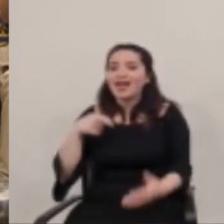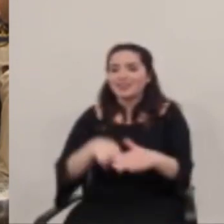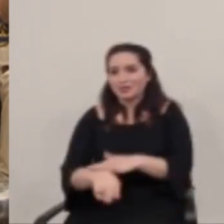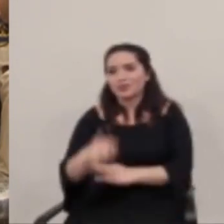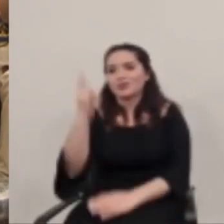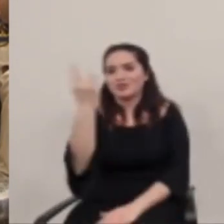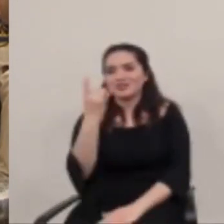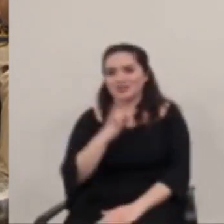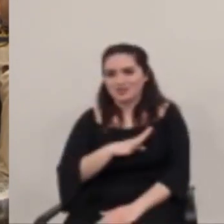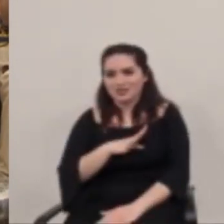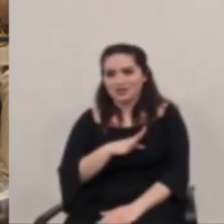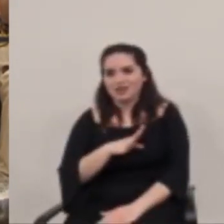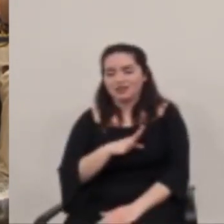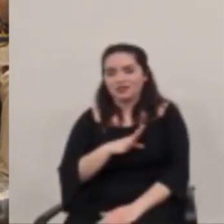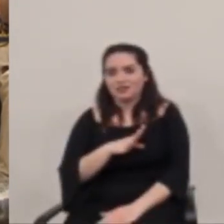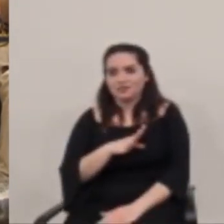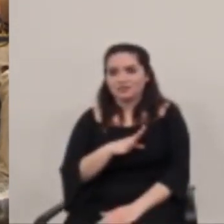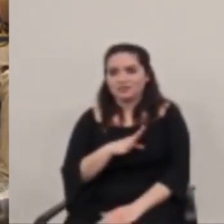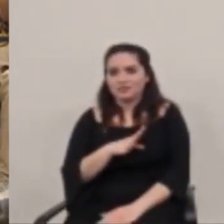Chile viven entre nosotras.